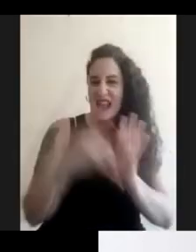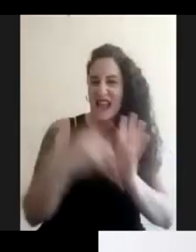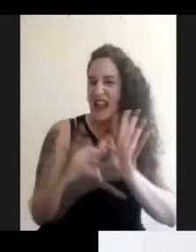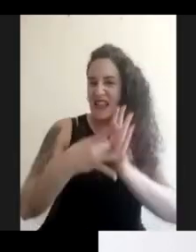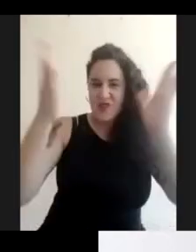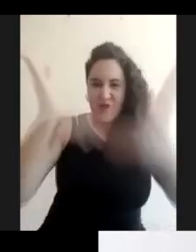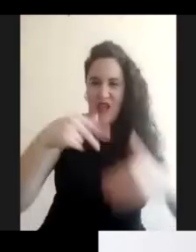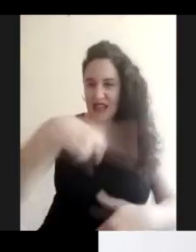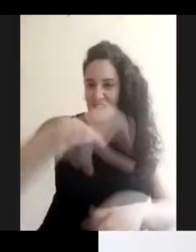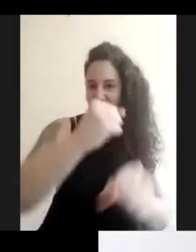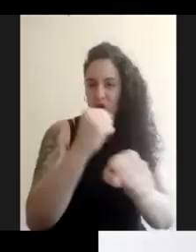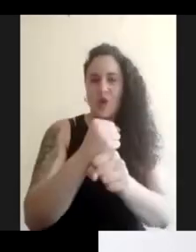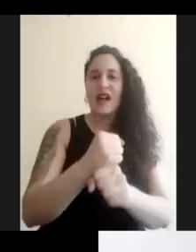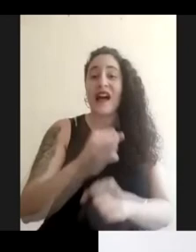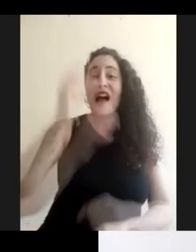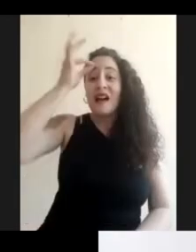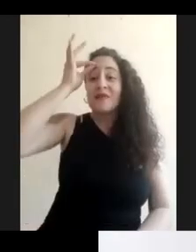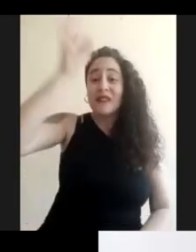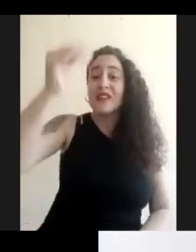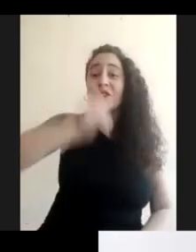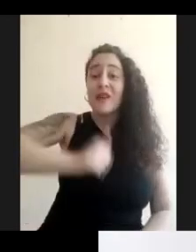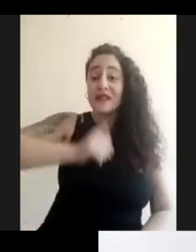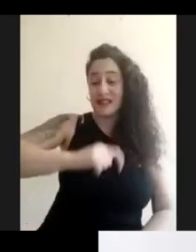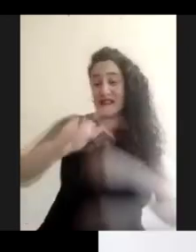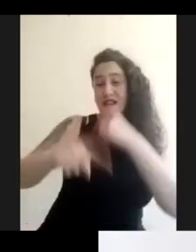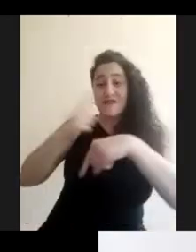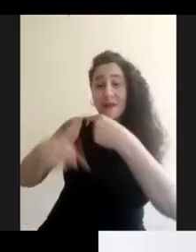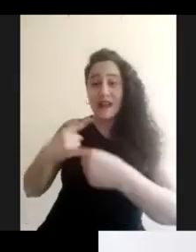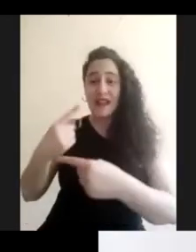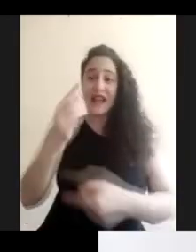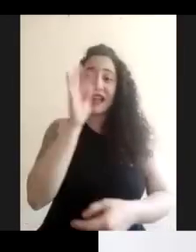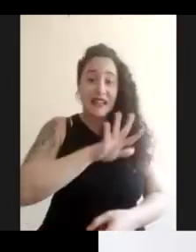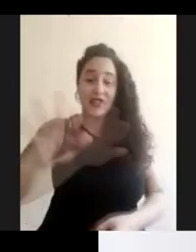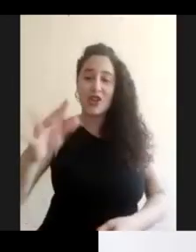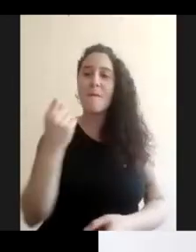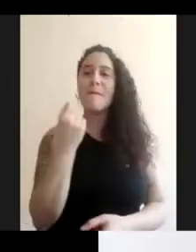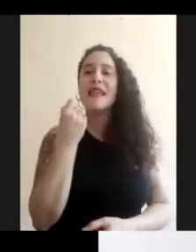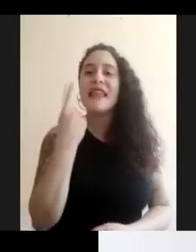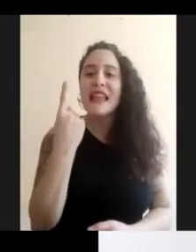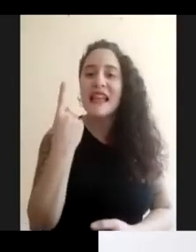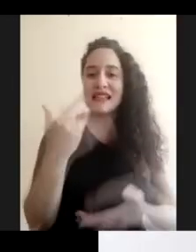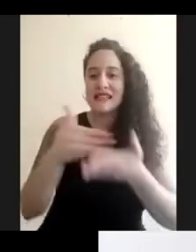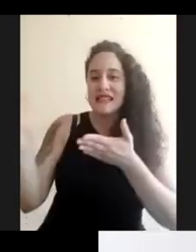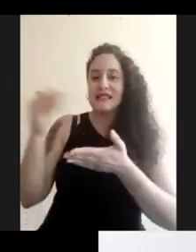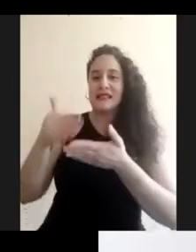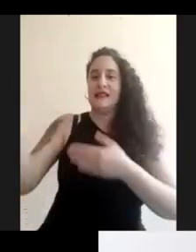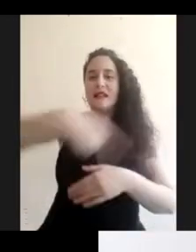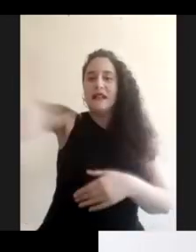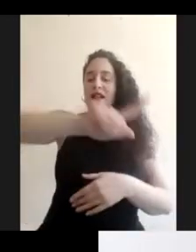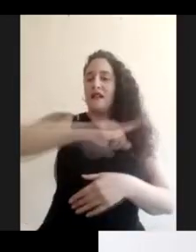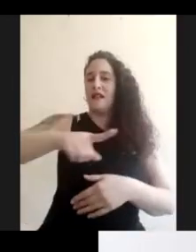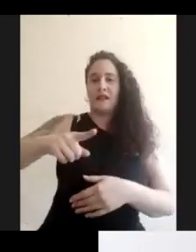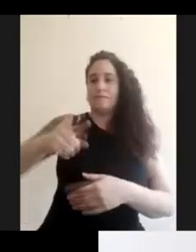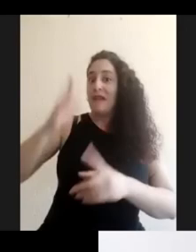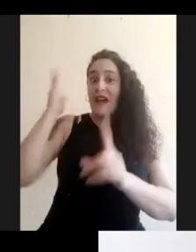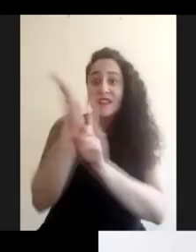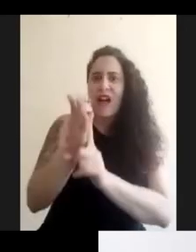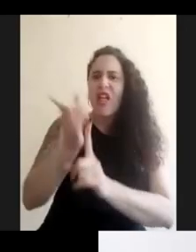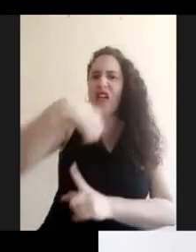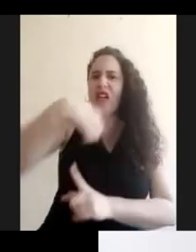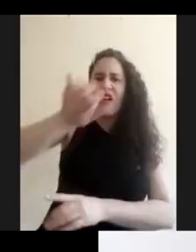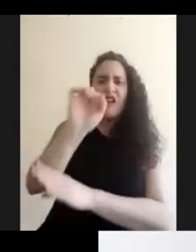dejéis desatendida a miles de familias y miles de niños extremadamente vulnerables, estamos hartos. Si